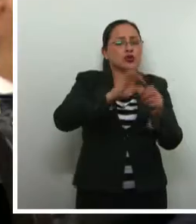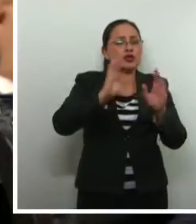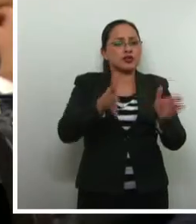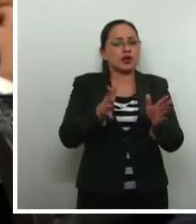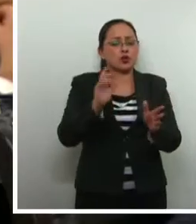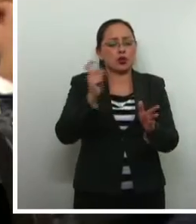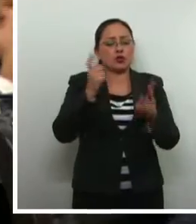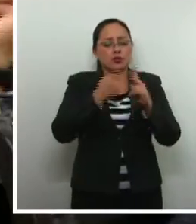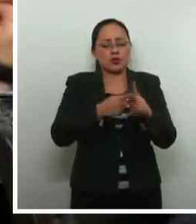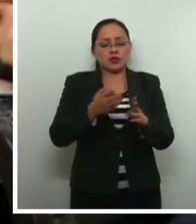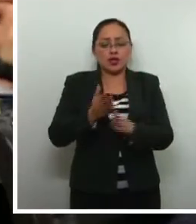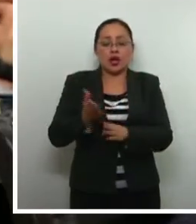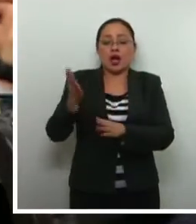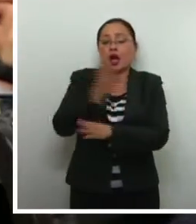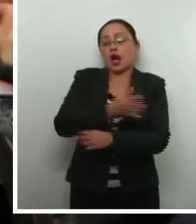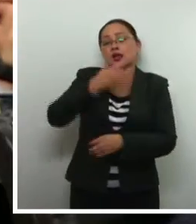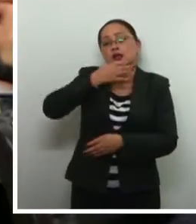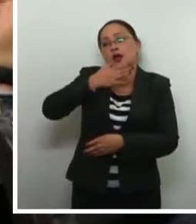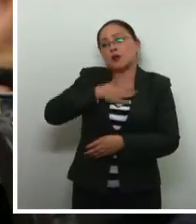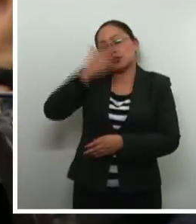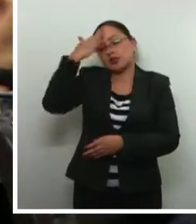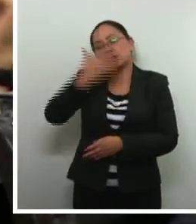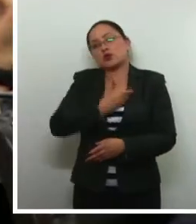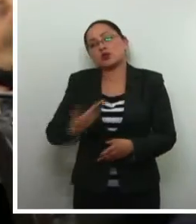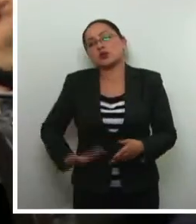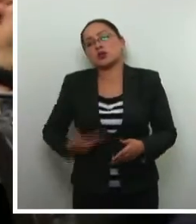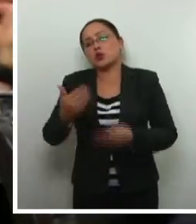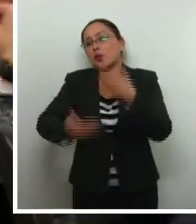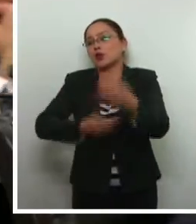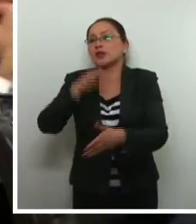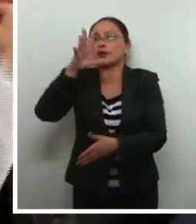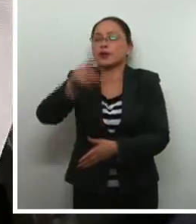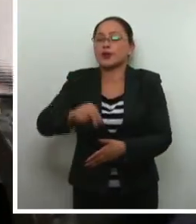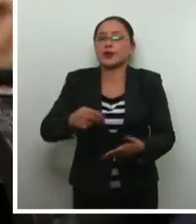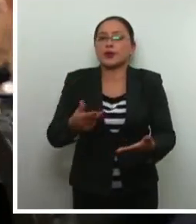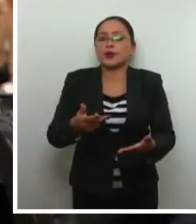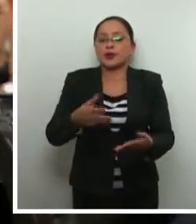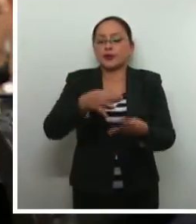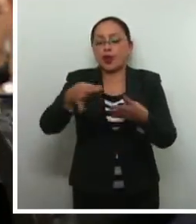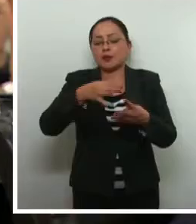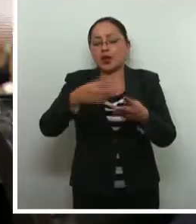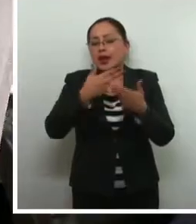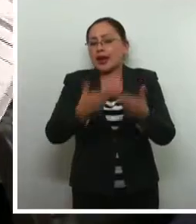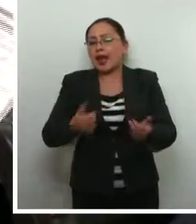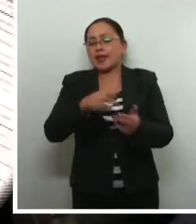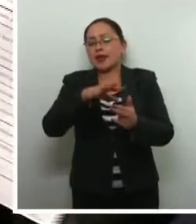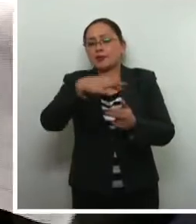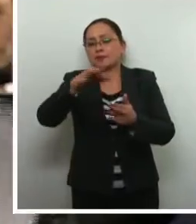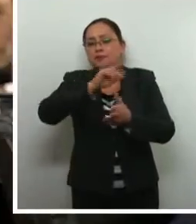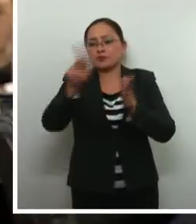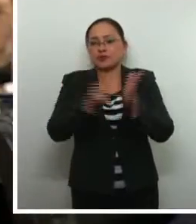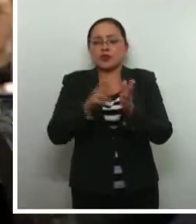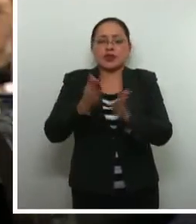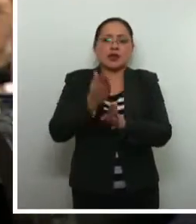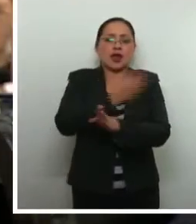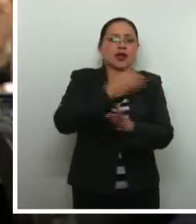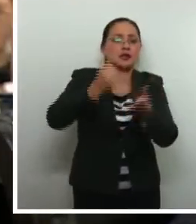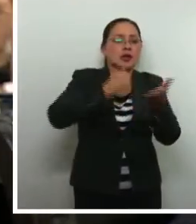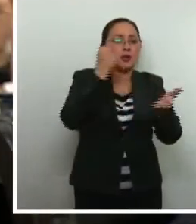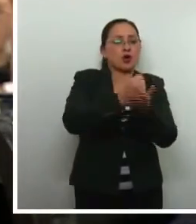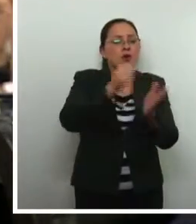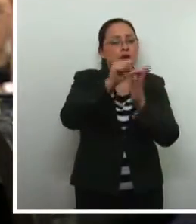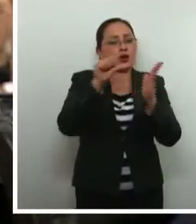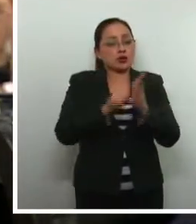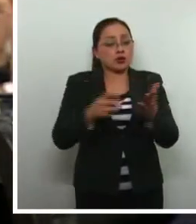cuando nos hubieran dicho desde el principio, señor presidente, que no procedía ninguna de las reservas porque ya estaban aprobados los artículos?